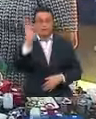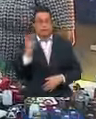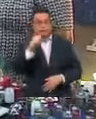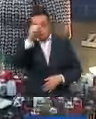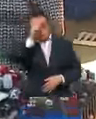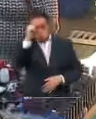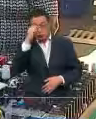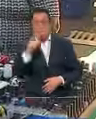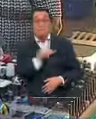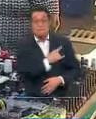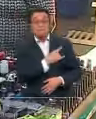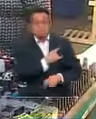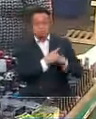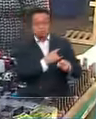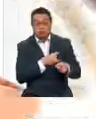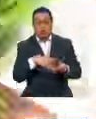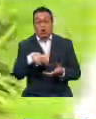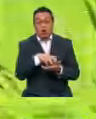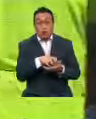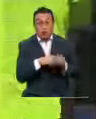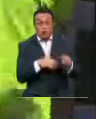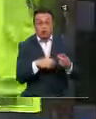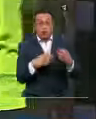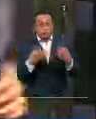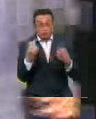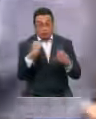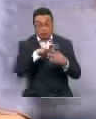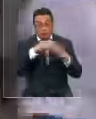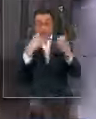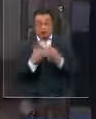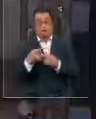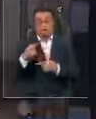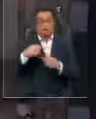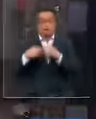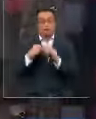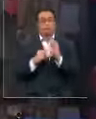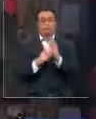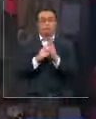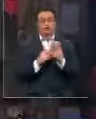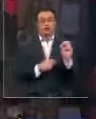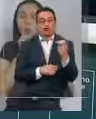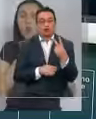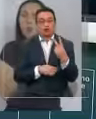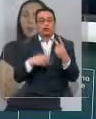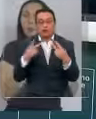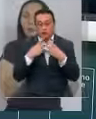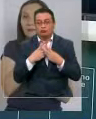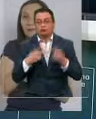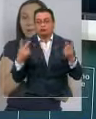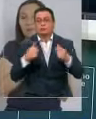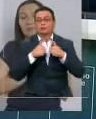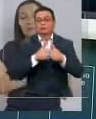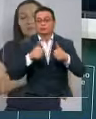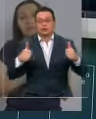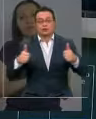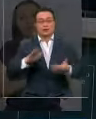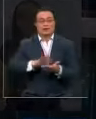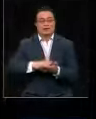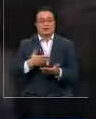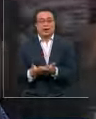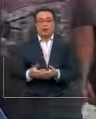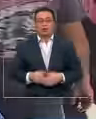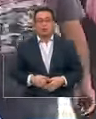semana. Maipú es una de las 12 comunas de la región metropolitana que vuelve a transición. Así lo comunicaron las autoridades